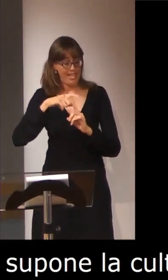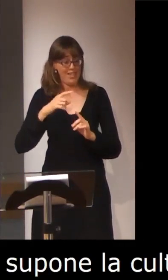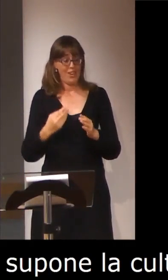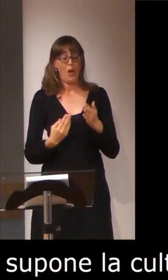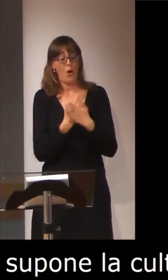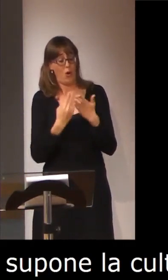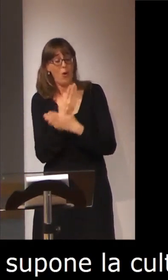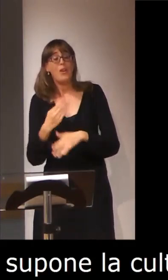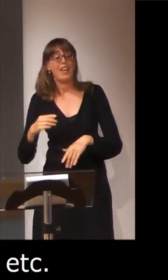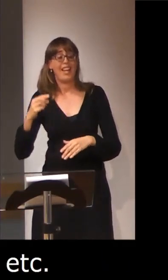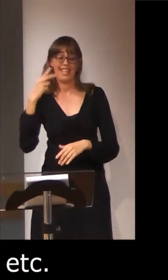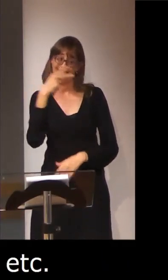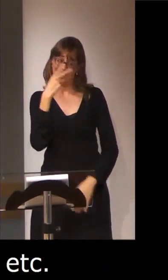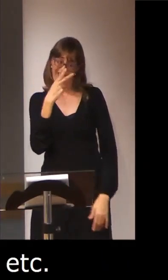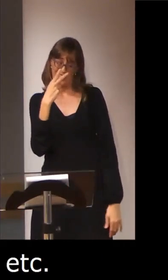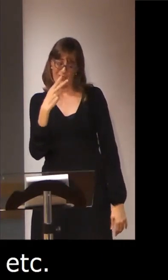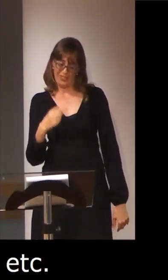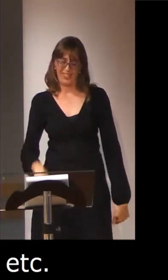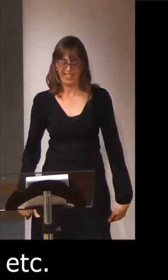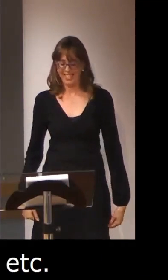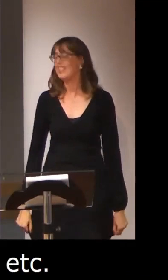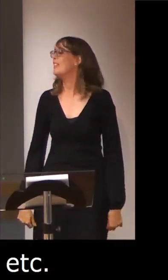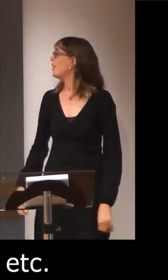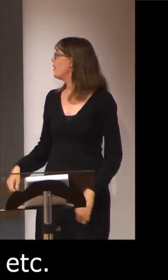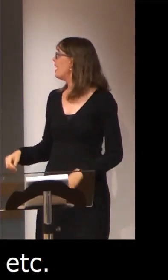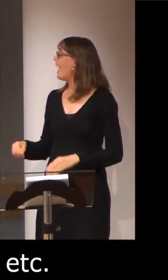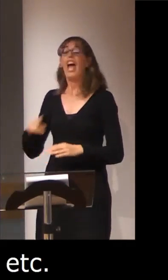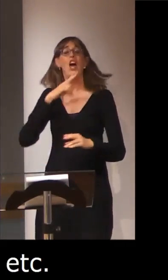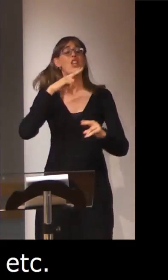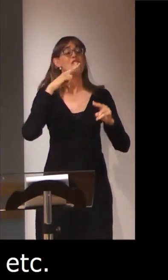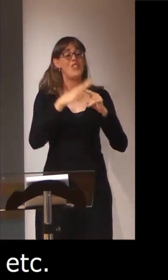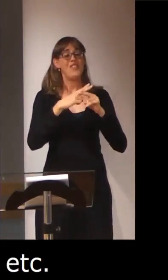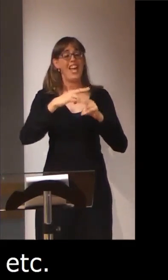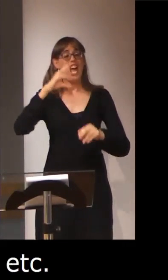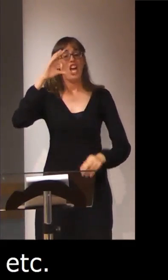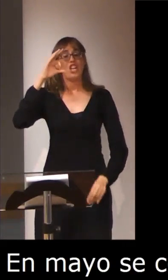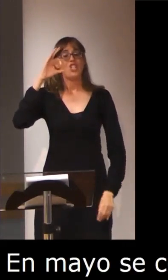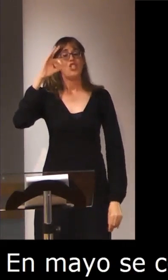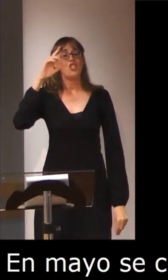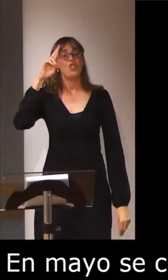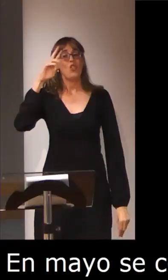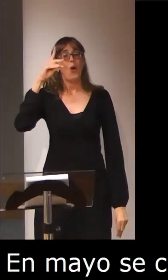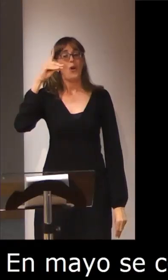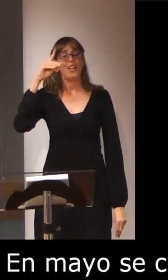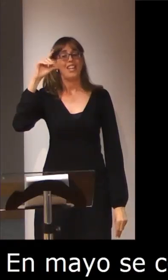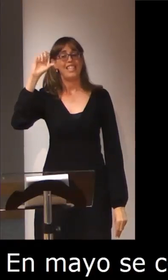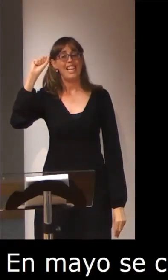En mayo se celebraron las segundas jornadas de lengua de signos española, cuyo nombre era